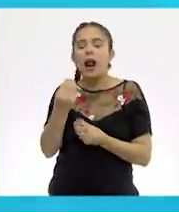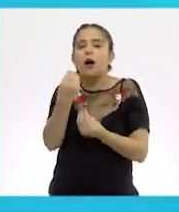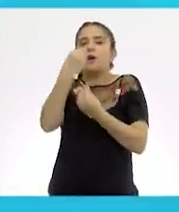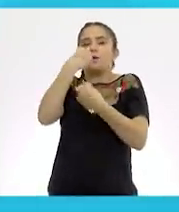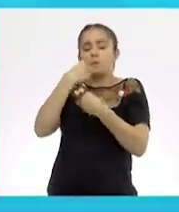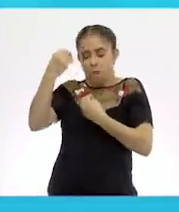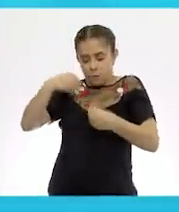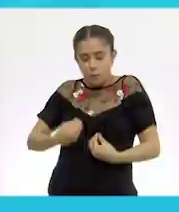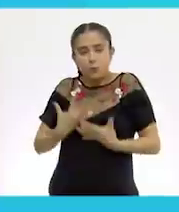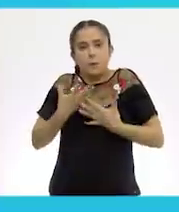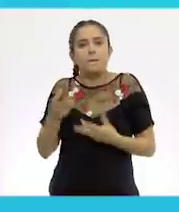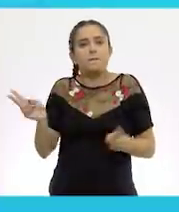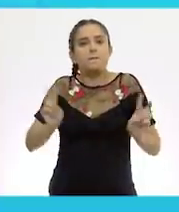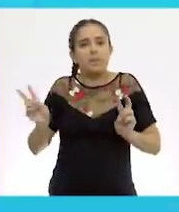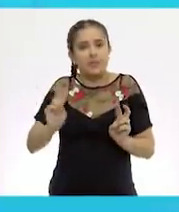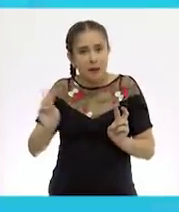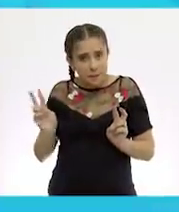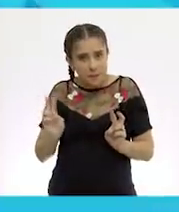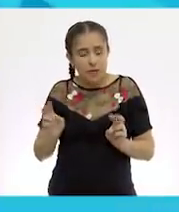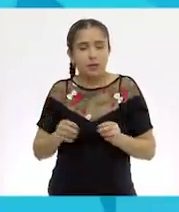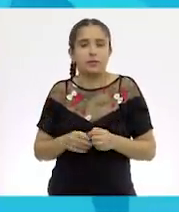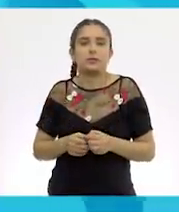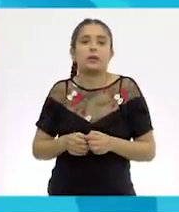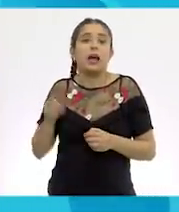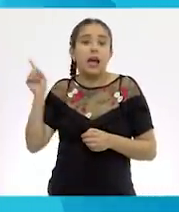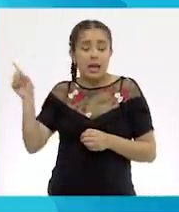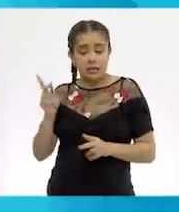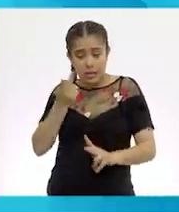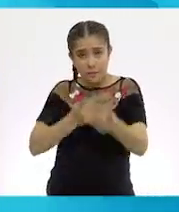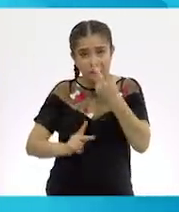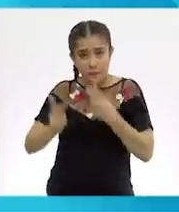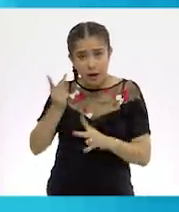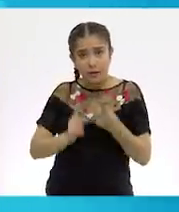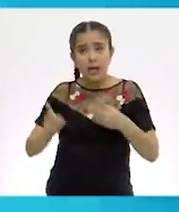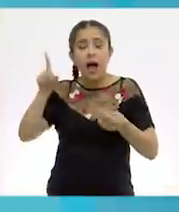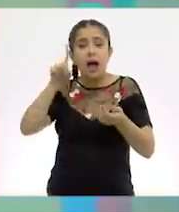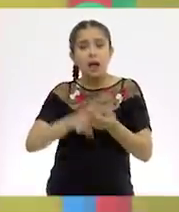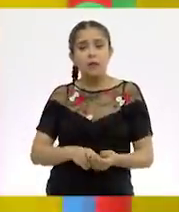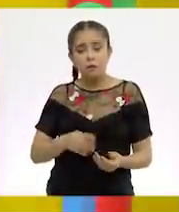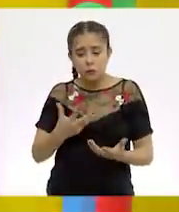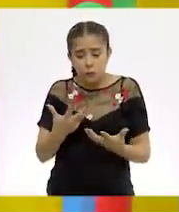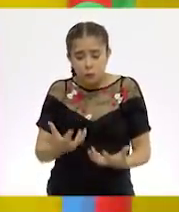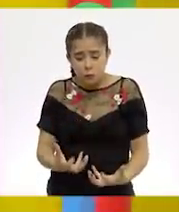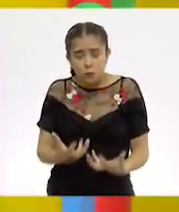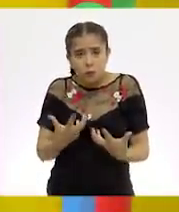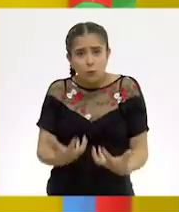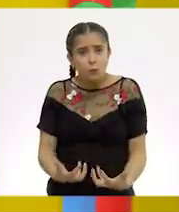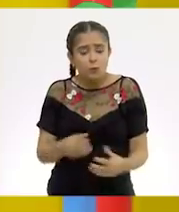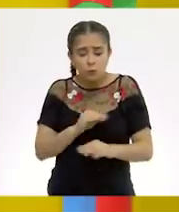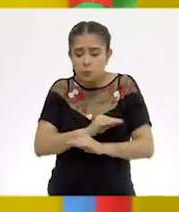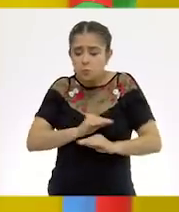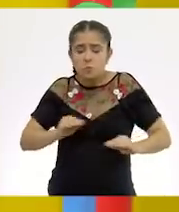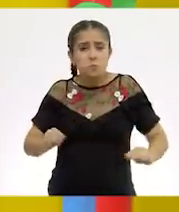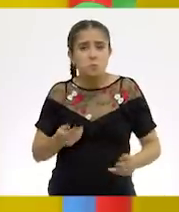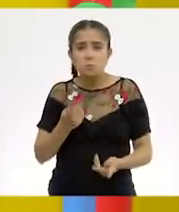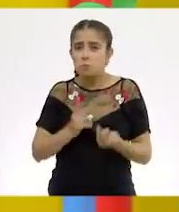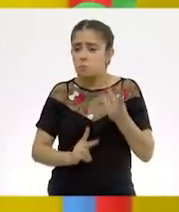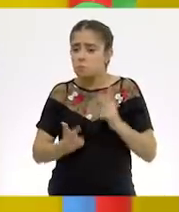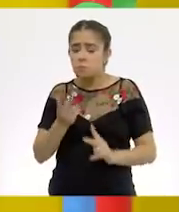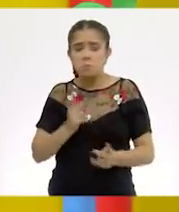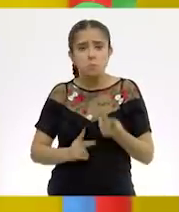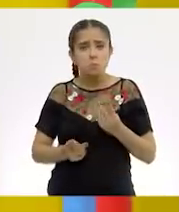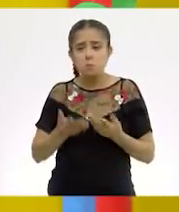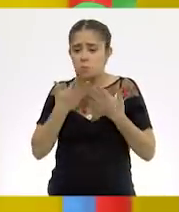se encuentran principalmente en pantanos en donde no hay muchos nutrientes en el suelo. Por eso tienen que atraparlos de